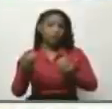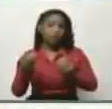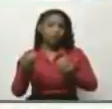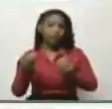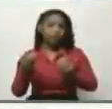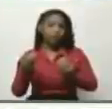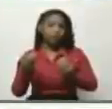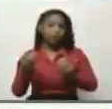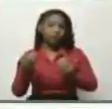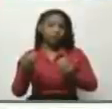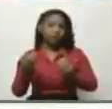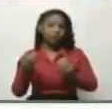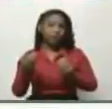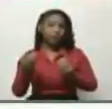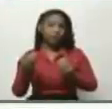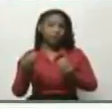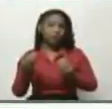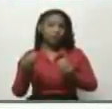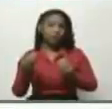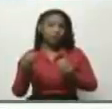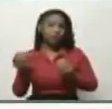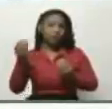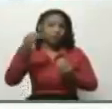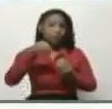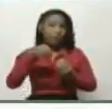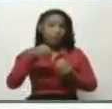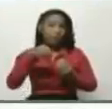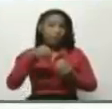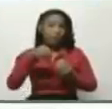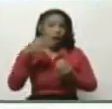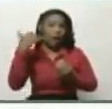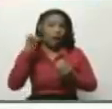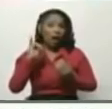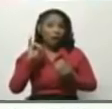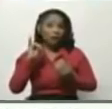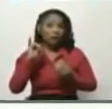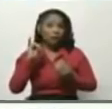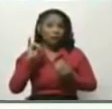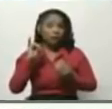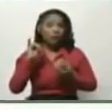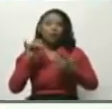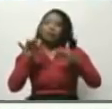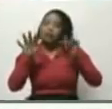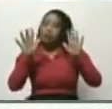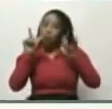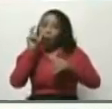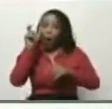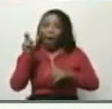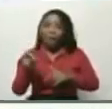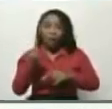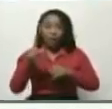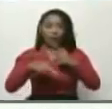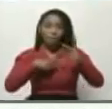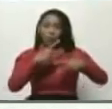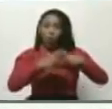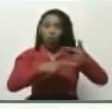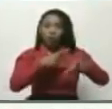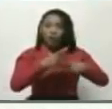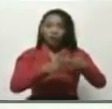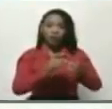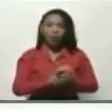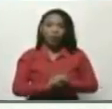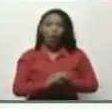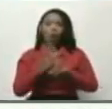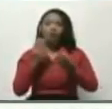ubicua, porque además estamos, según Gramsci, en ese proceso, que es